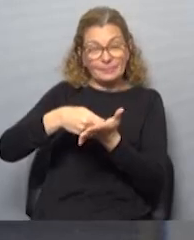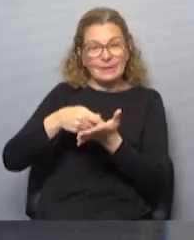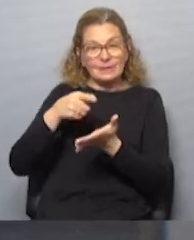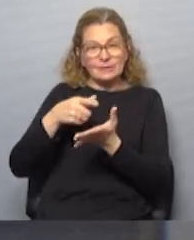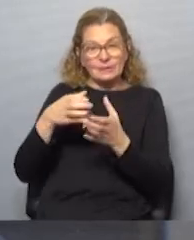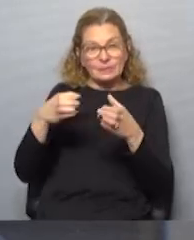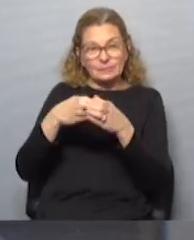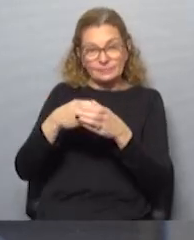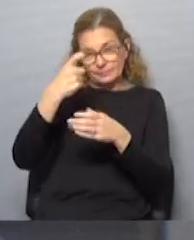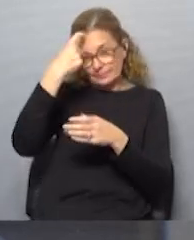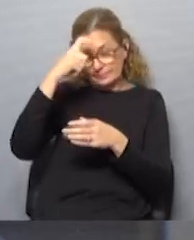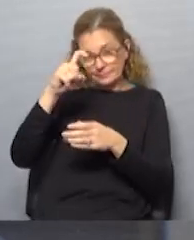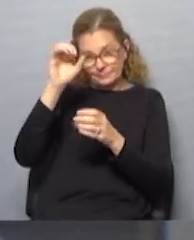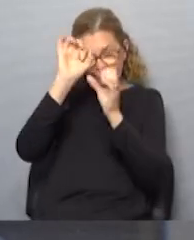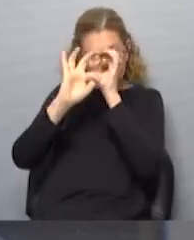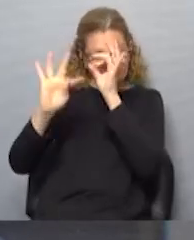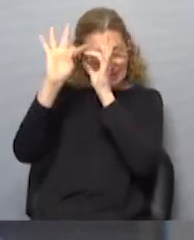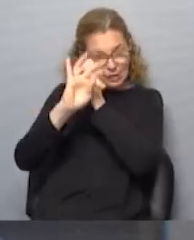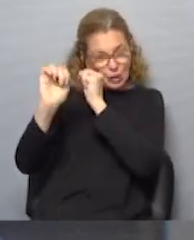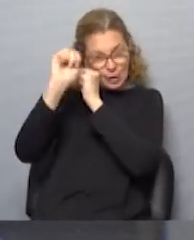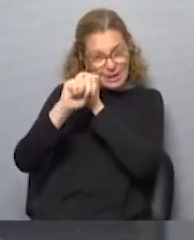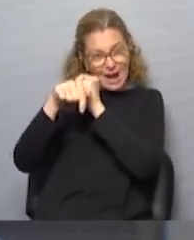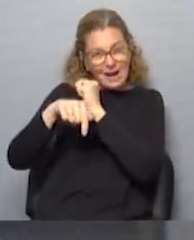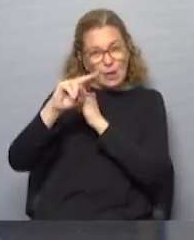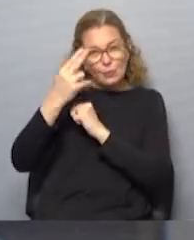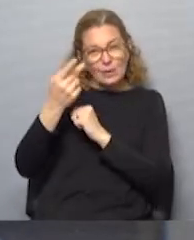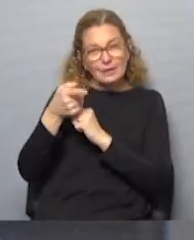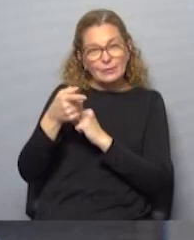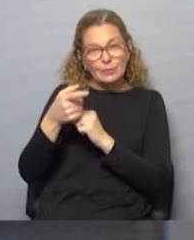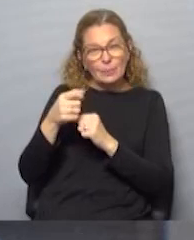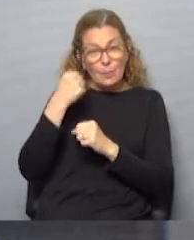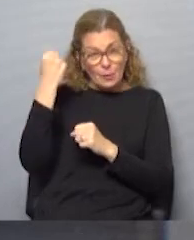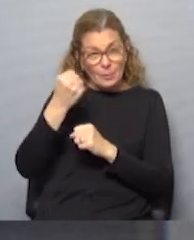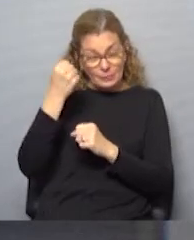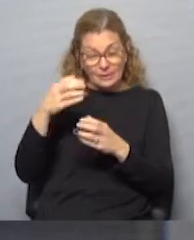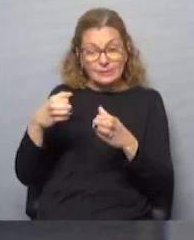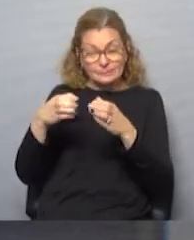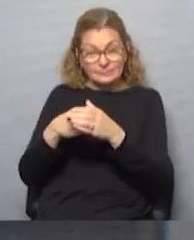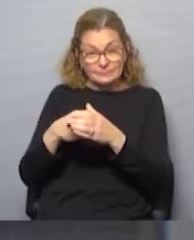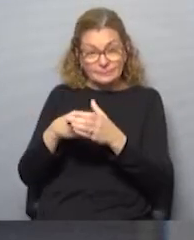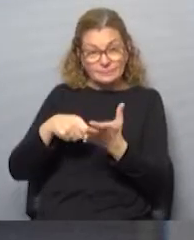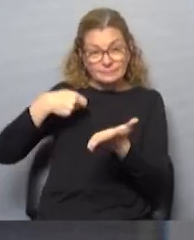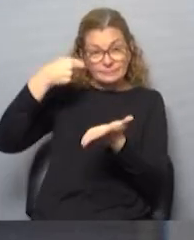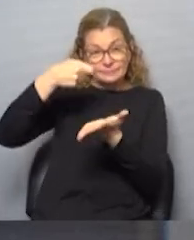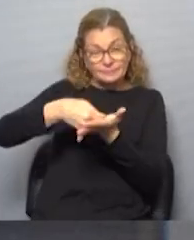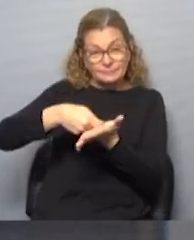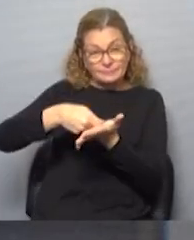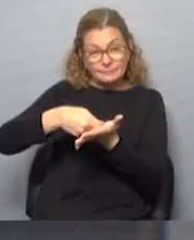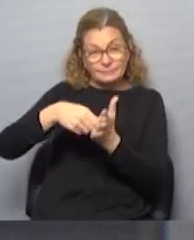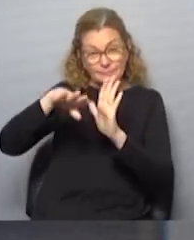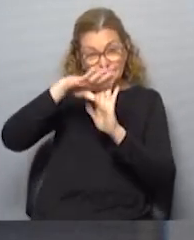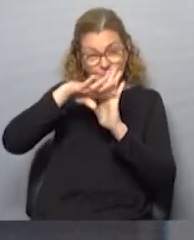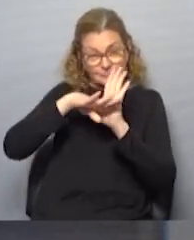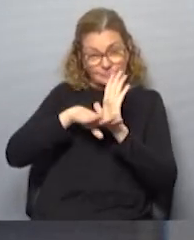al sector de la ciencia y la tecnología en nuestro país sin duda que es un actor muy importante en cuyo presupuesto hay programas